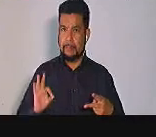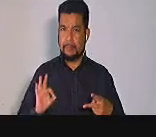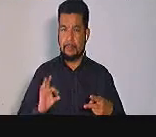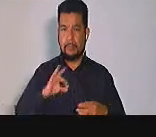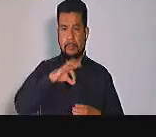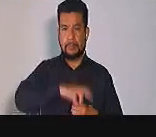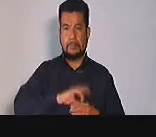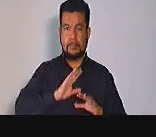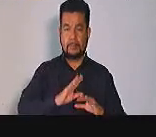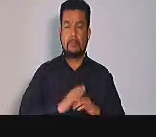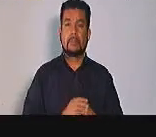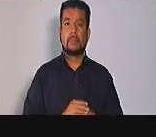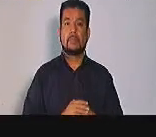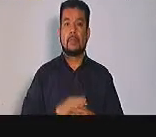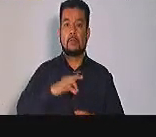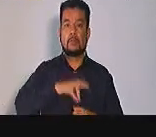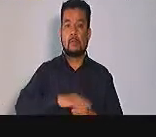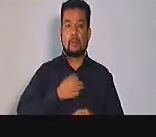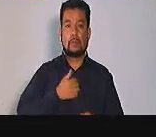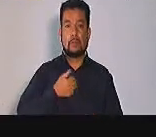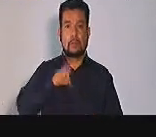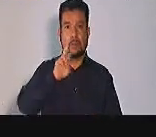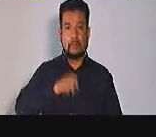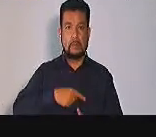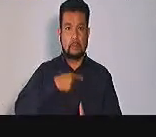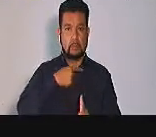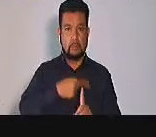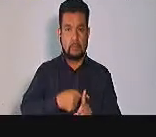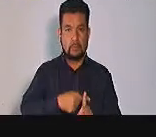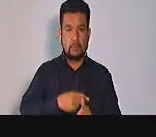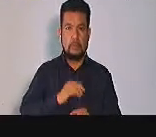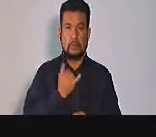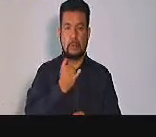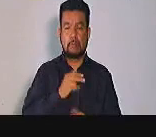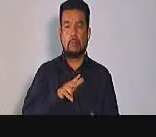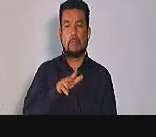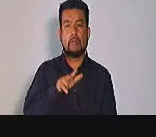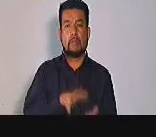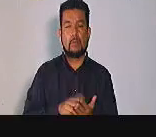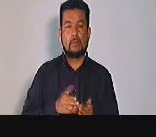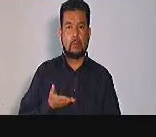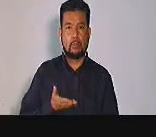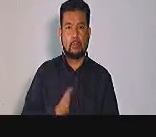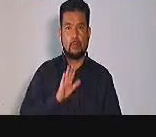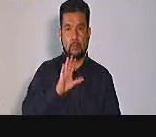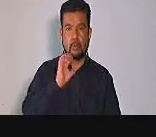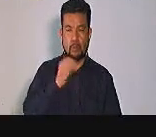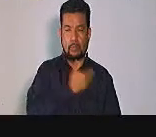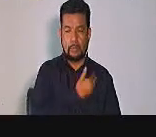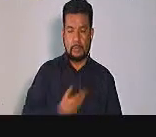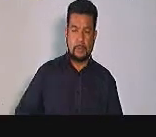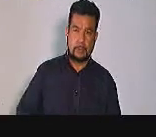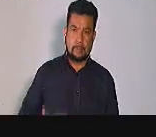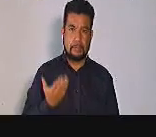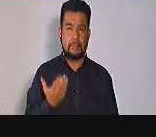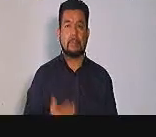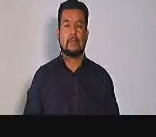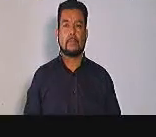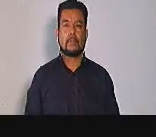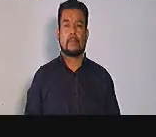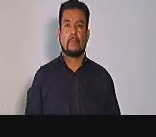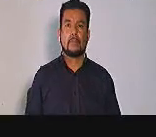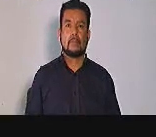llamado a la votación. 17 votos por el sí, se aprueba la proposición, señor presidente.